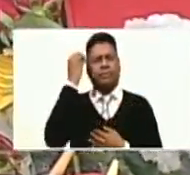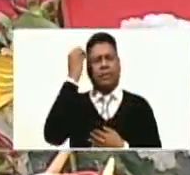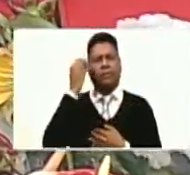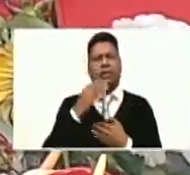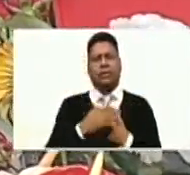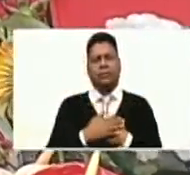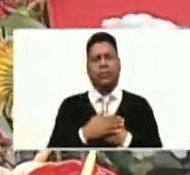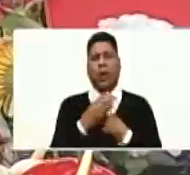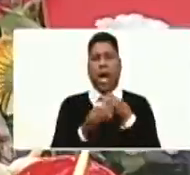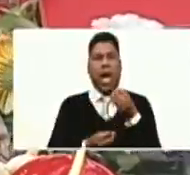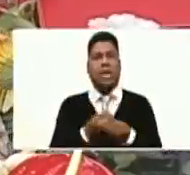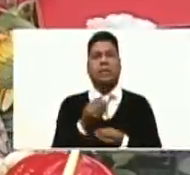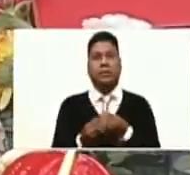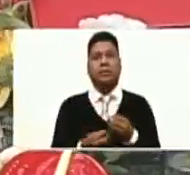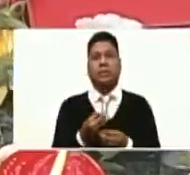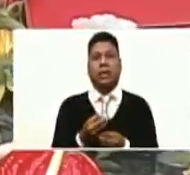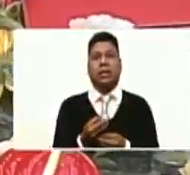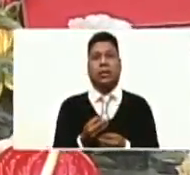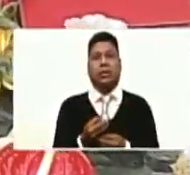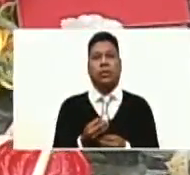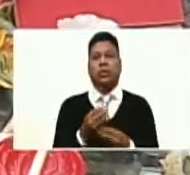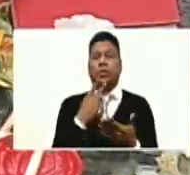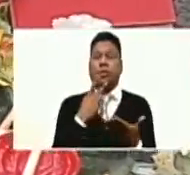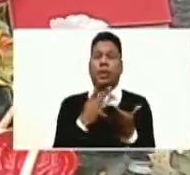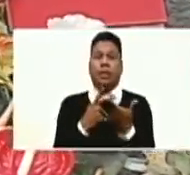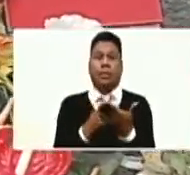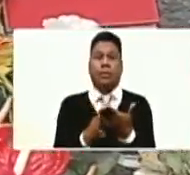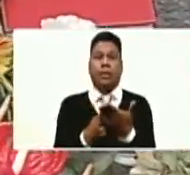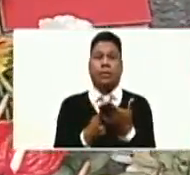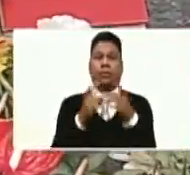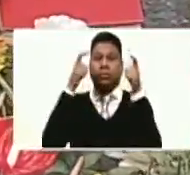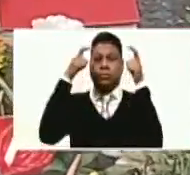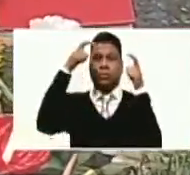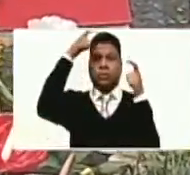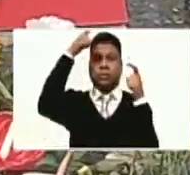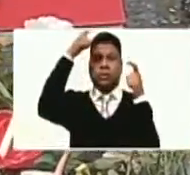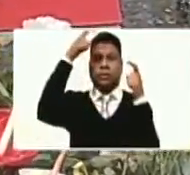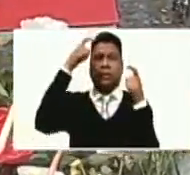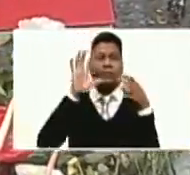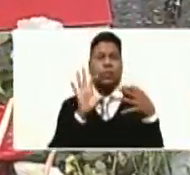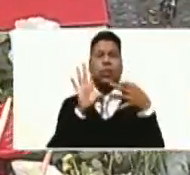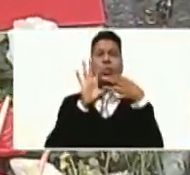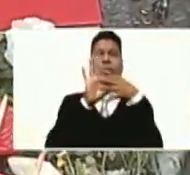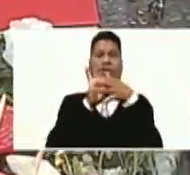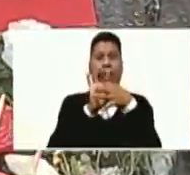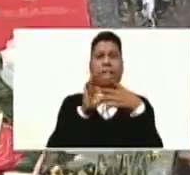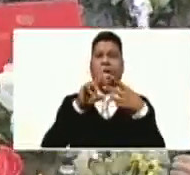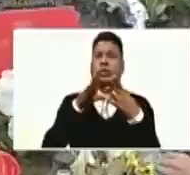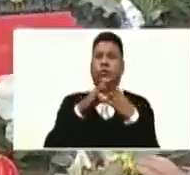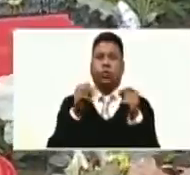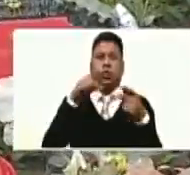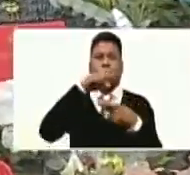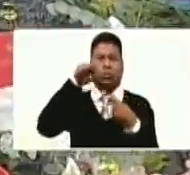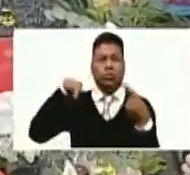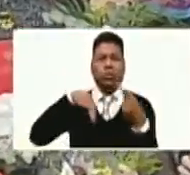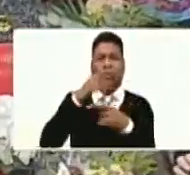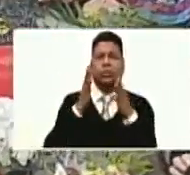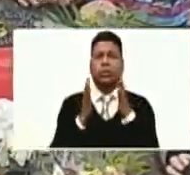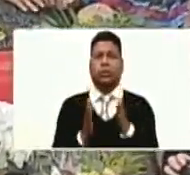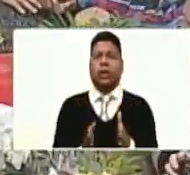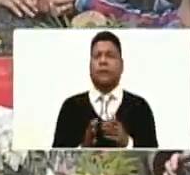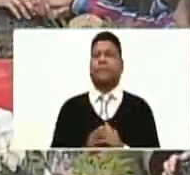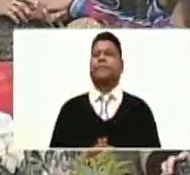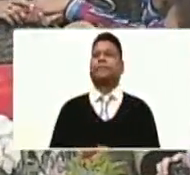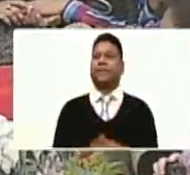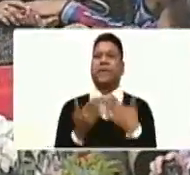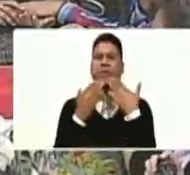cumplir el planteamiento del Comando Supremo de la unidad de todos los revolucionarios. Bien, en este momento le